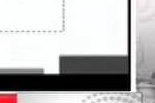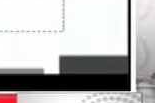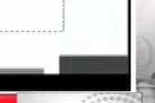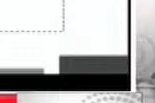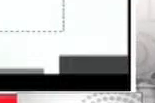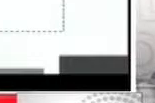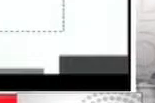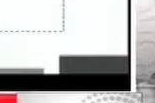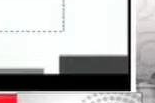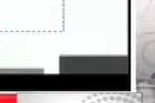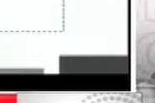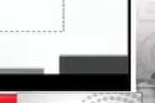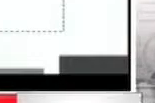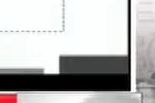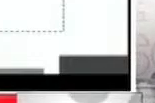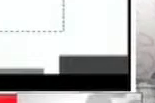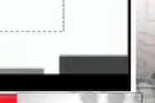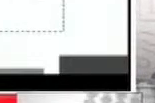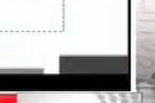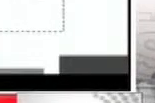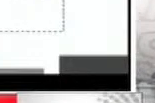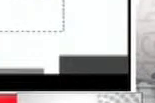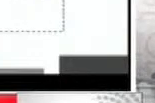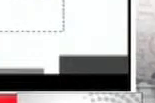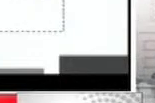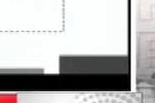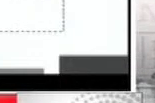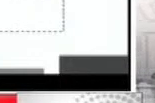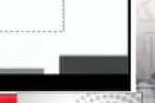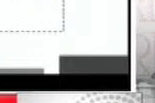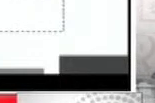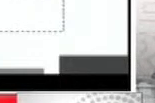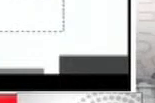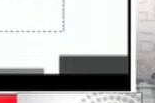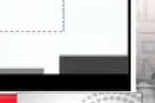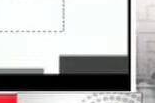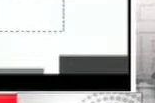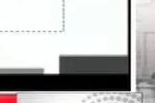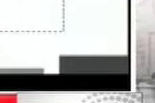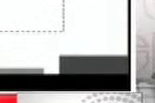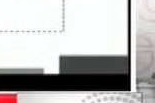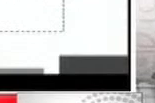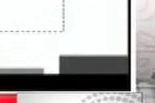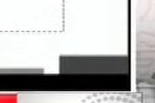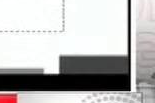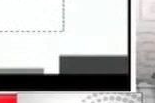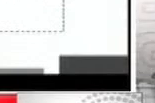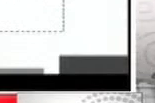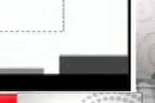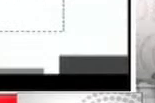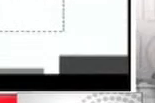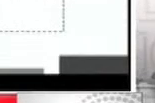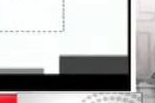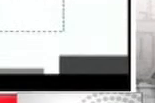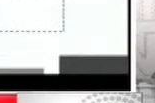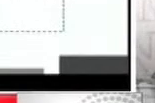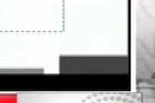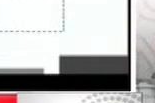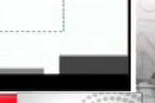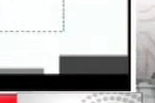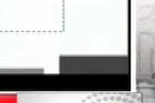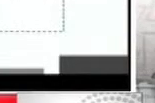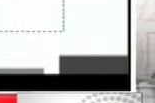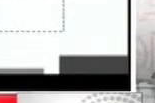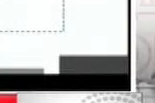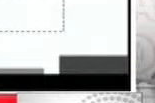adicionales con respecto al presupuesto asignado en el 2021, ¿no? Este presupuesto adicional